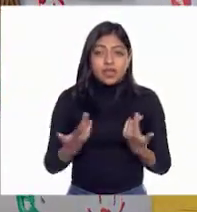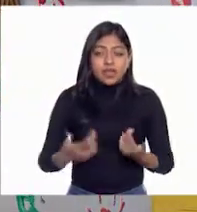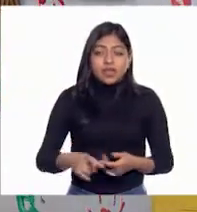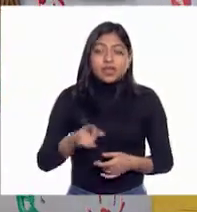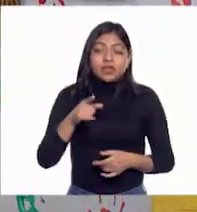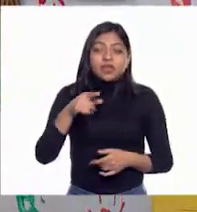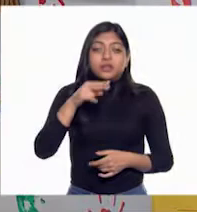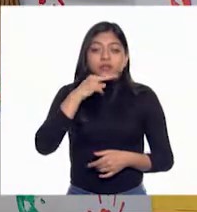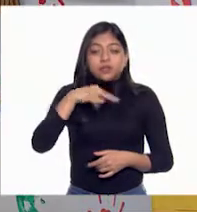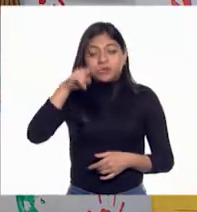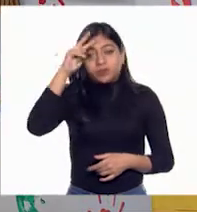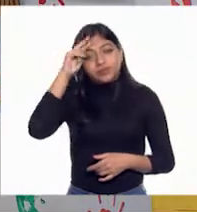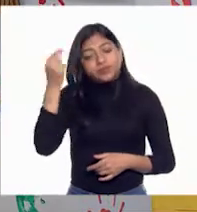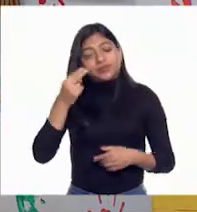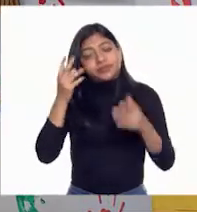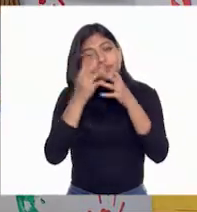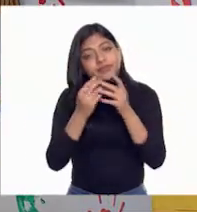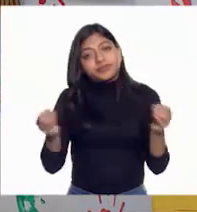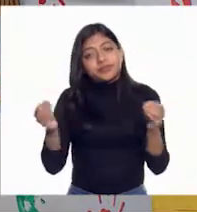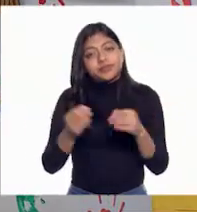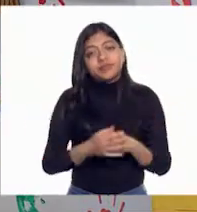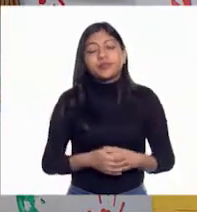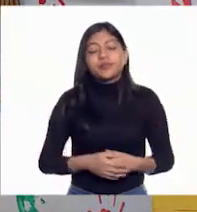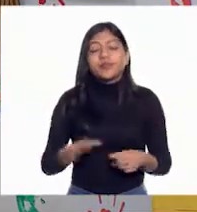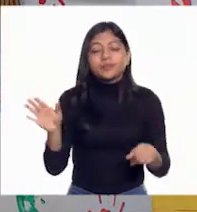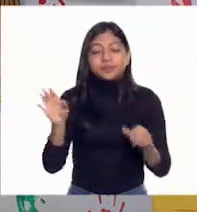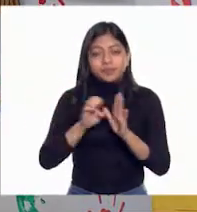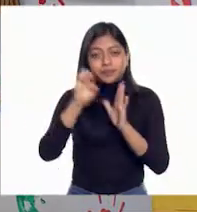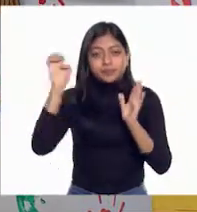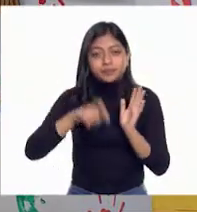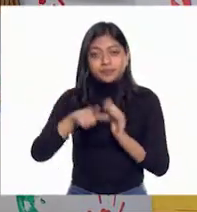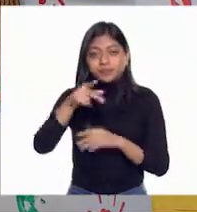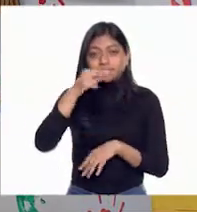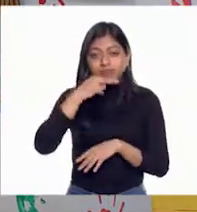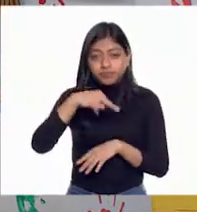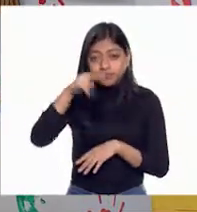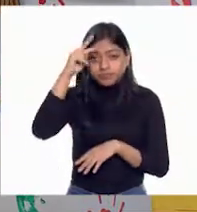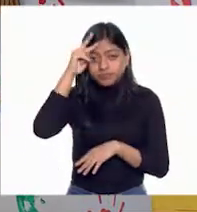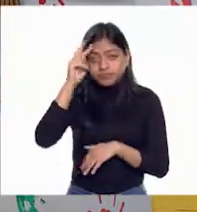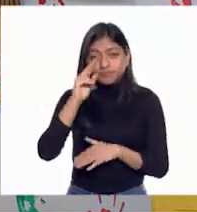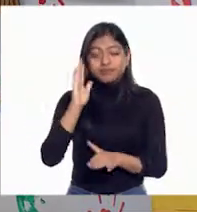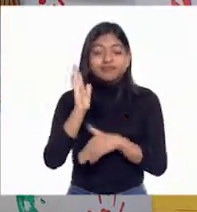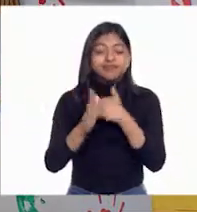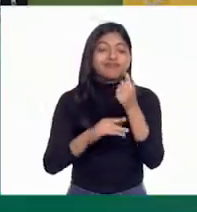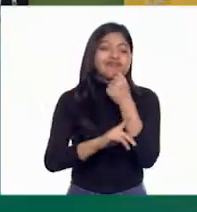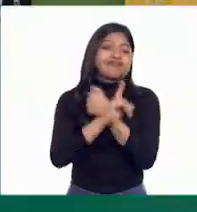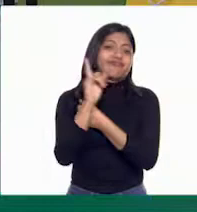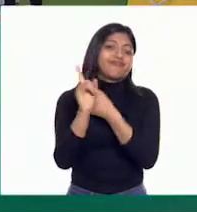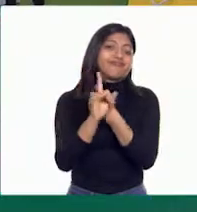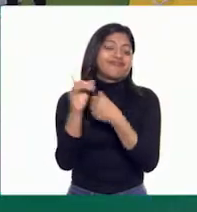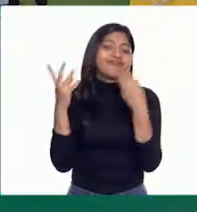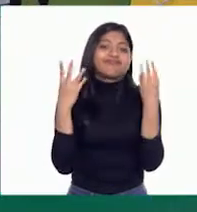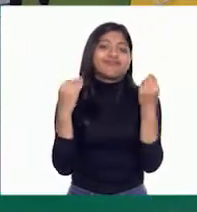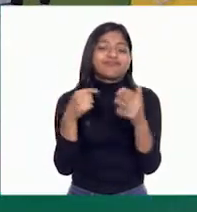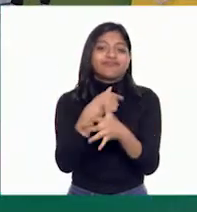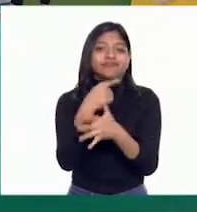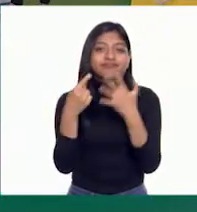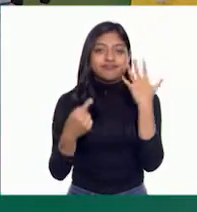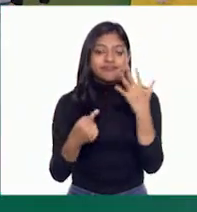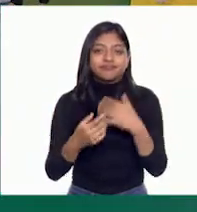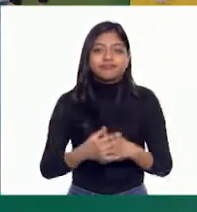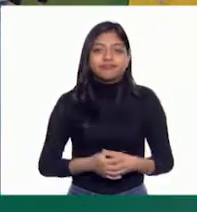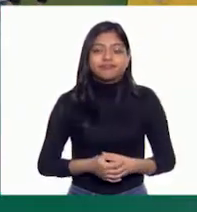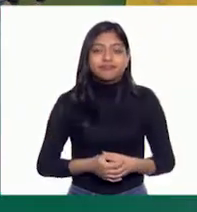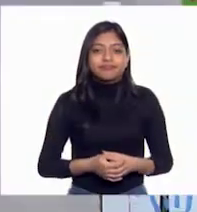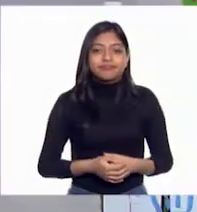vencer, como dijimos al principio, porque la ignorancia es la madre de todos los males. Exactamente.